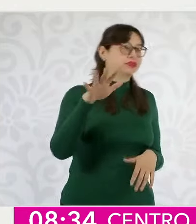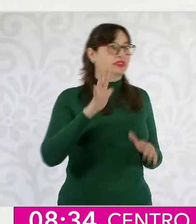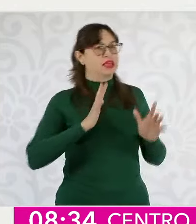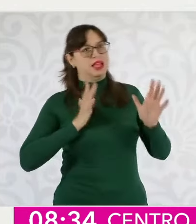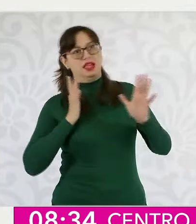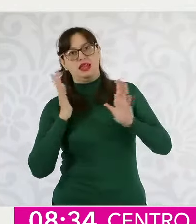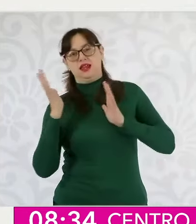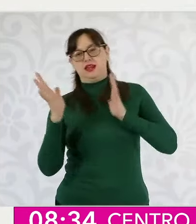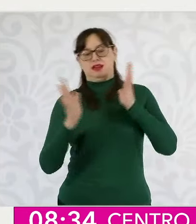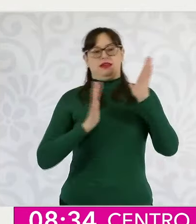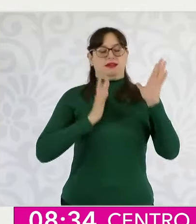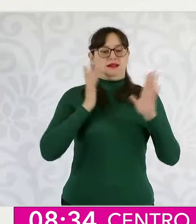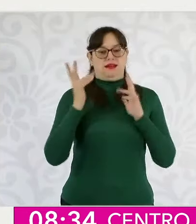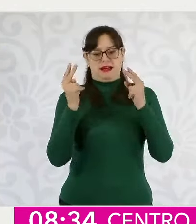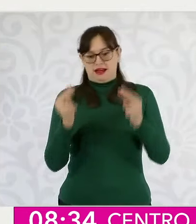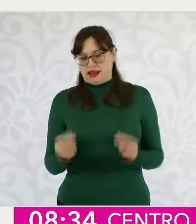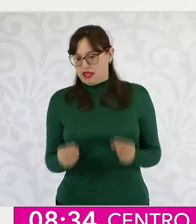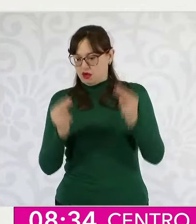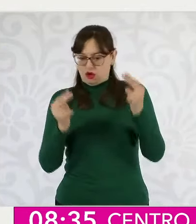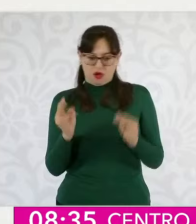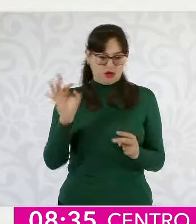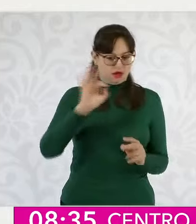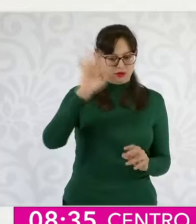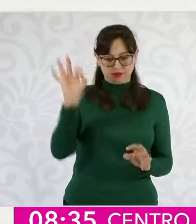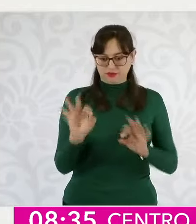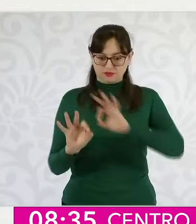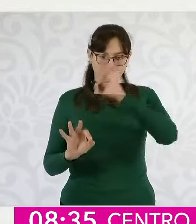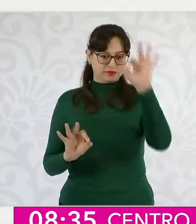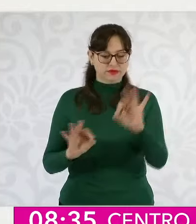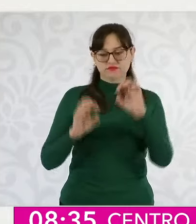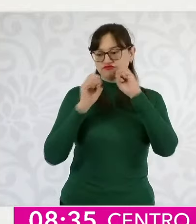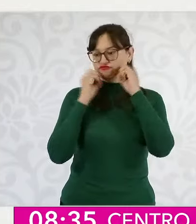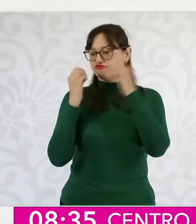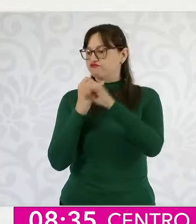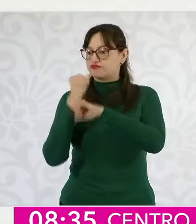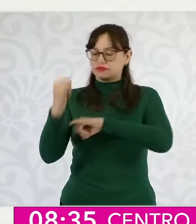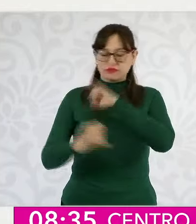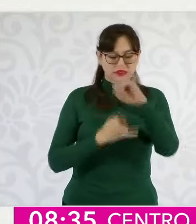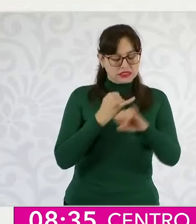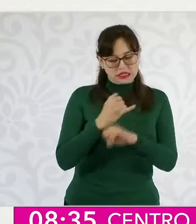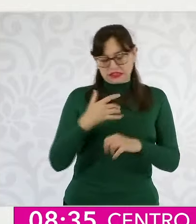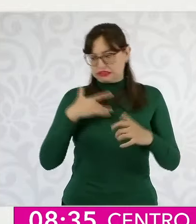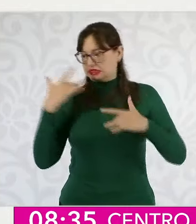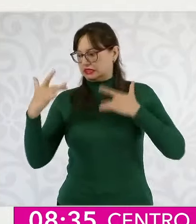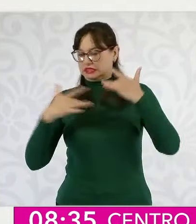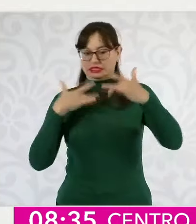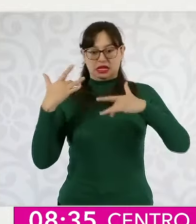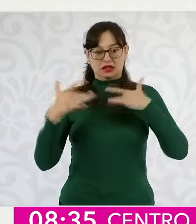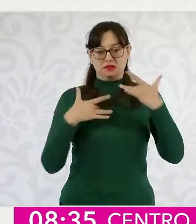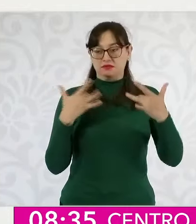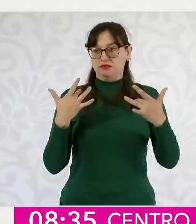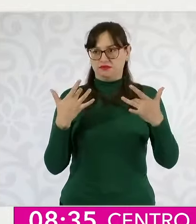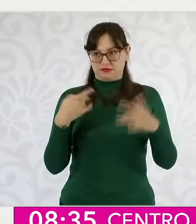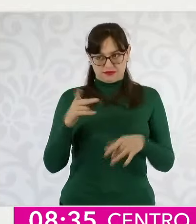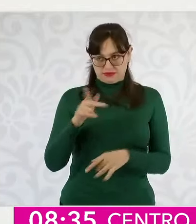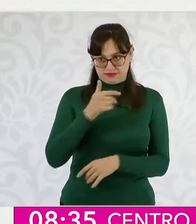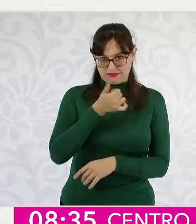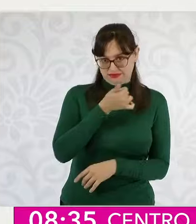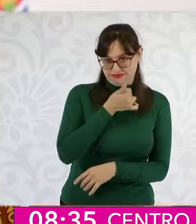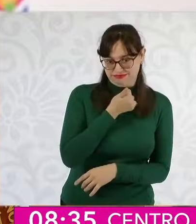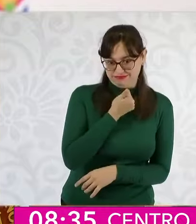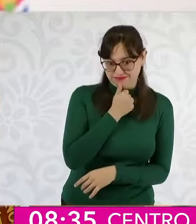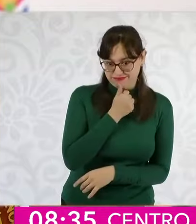reacciones en los mercados, genera reacciones en las calificadoras, pero justamente lo que estamos presentando hoy